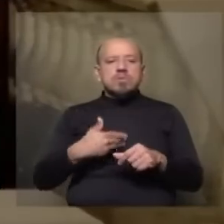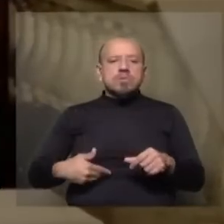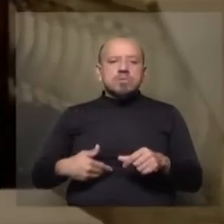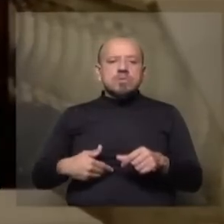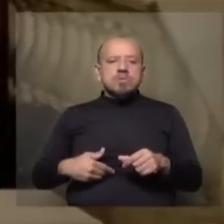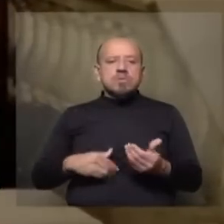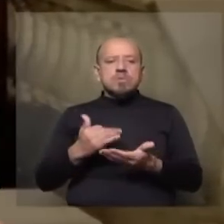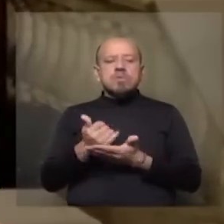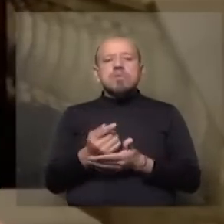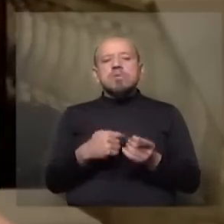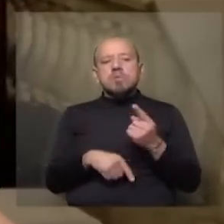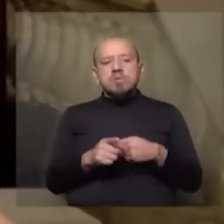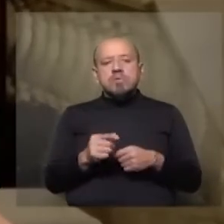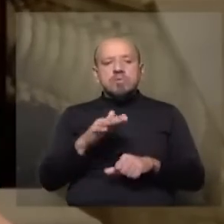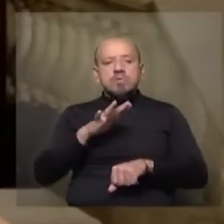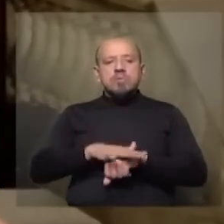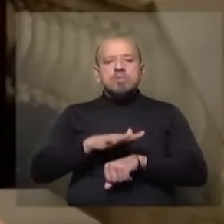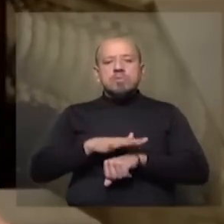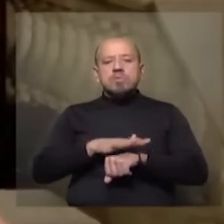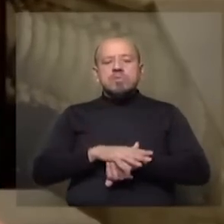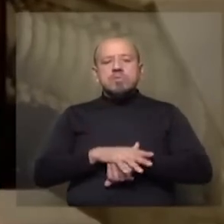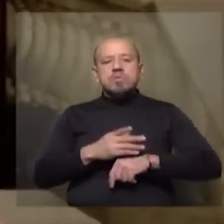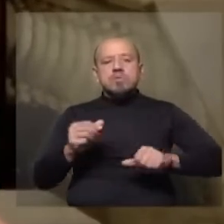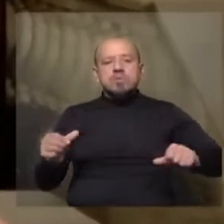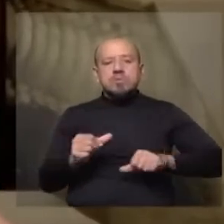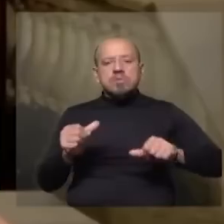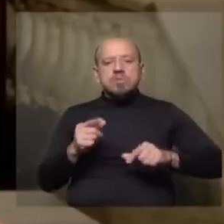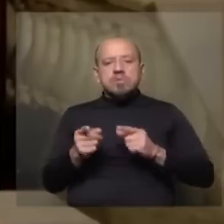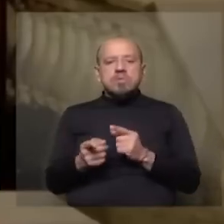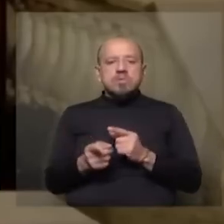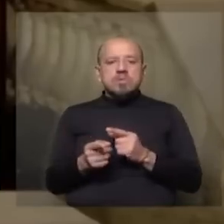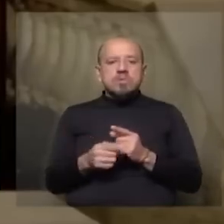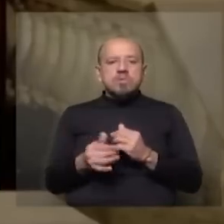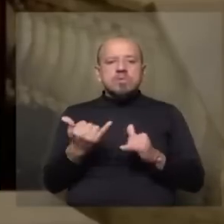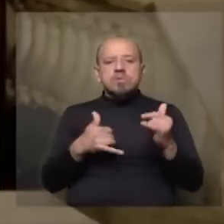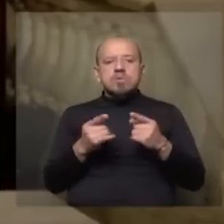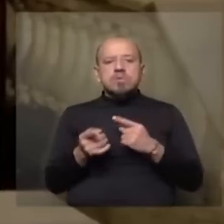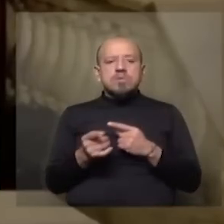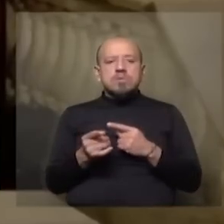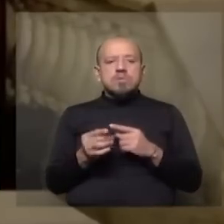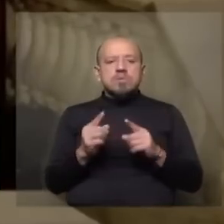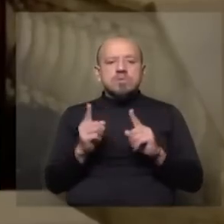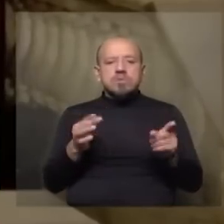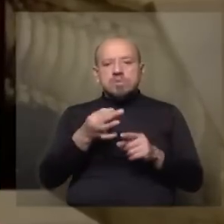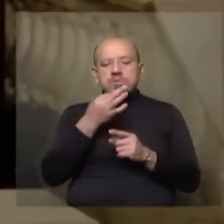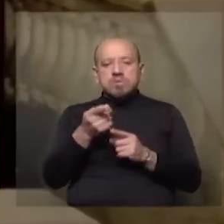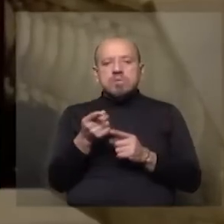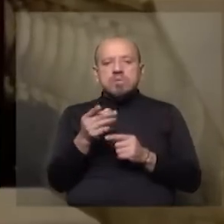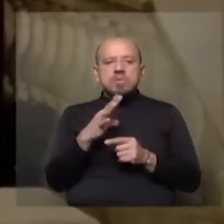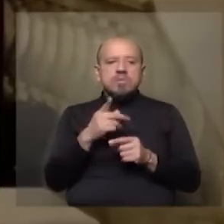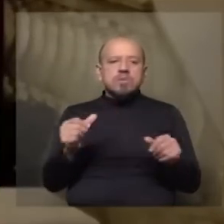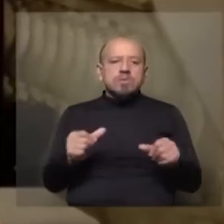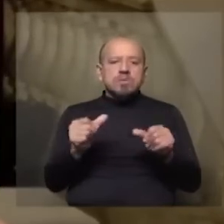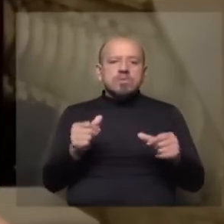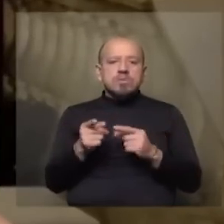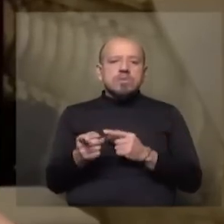entonces creo que estos son momentos en los cuales lo único que estamos haciendo es uniformizar y información no no decir lo que hay que hacer eso lo va a definir